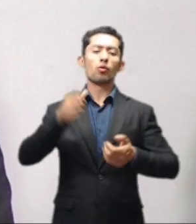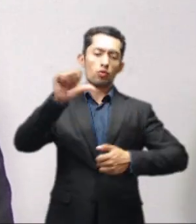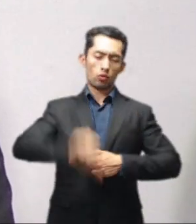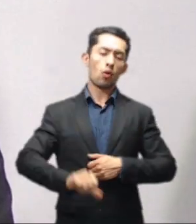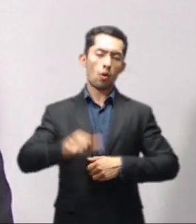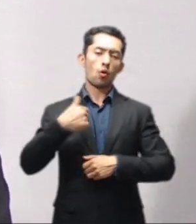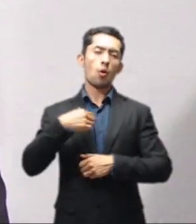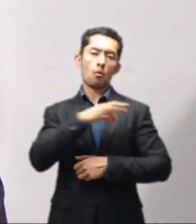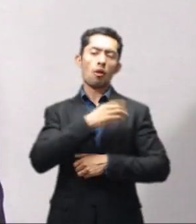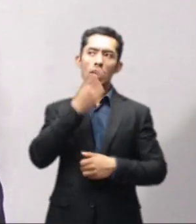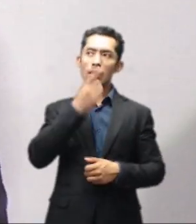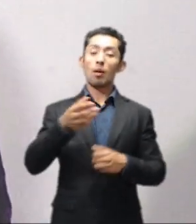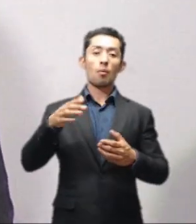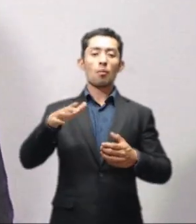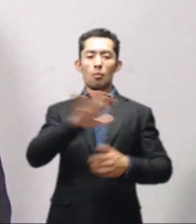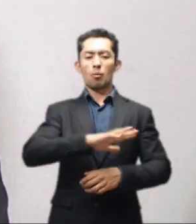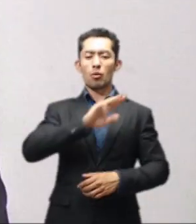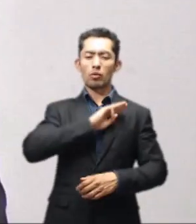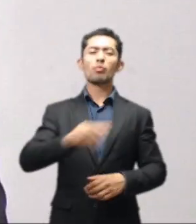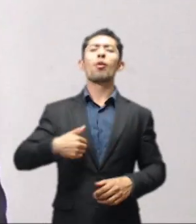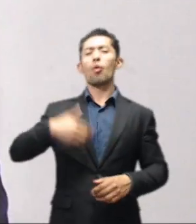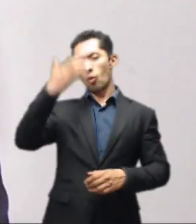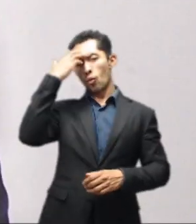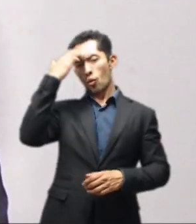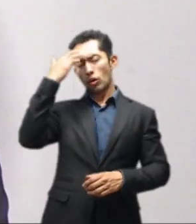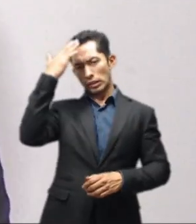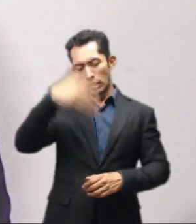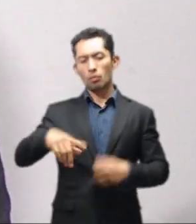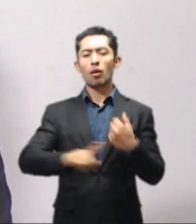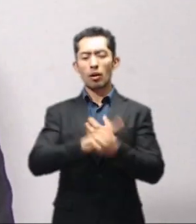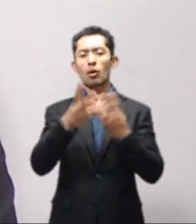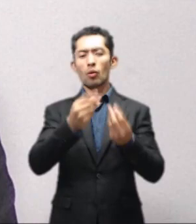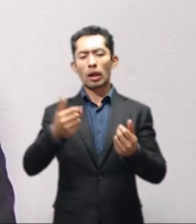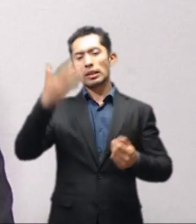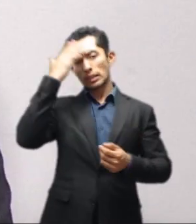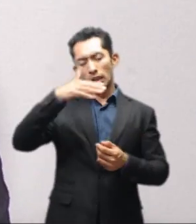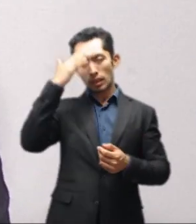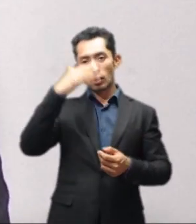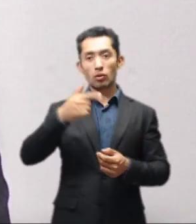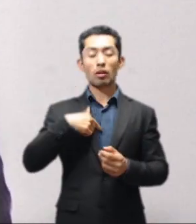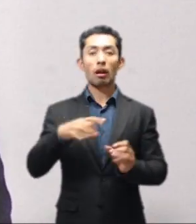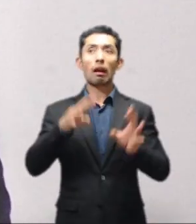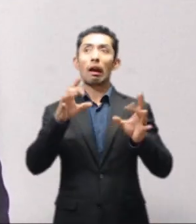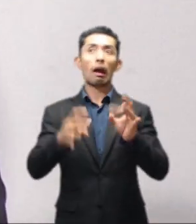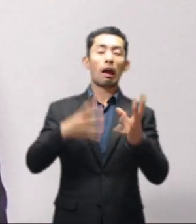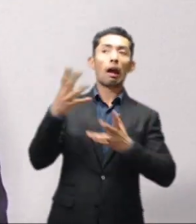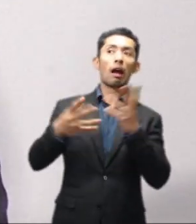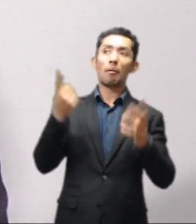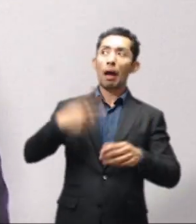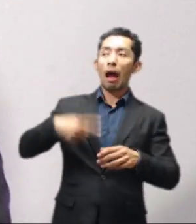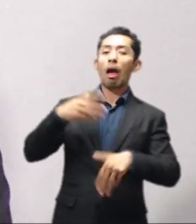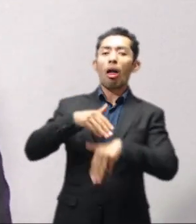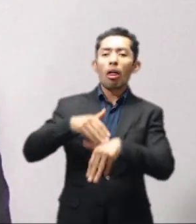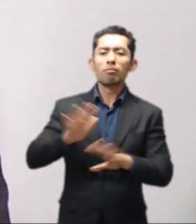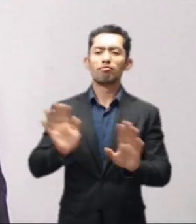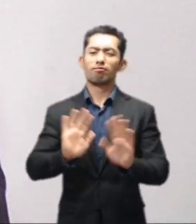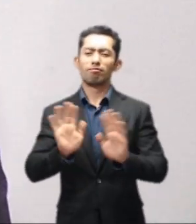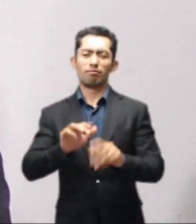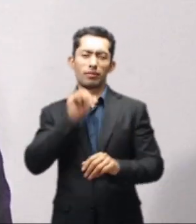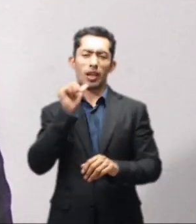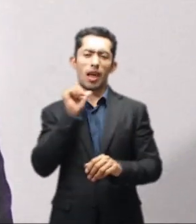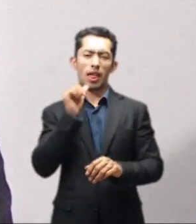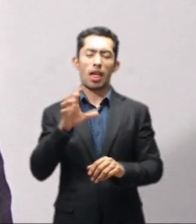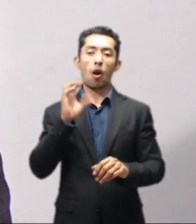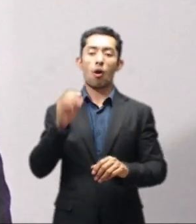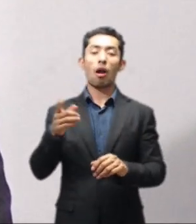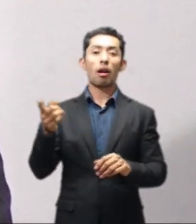decir que conozco nuestro municipio y sé resolver las cosas yo no improviso no me dejo influenciar No permito